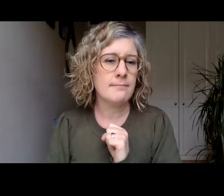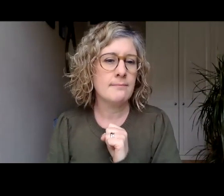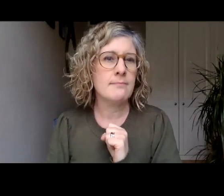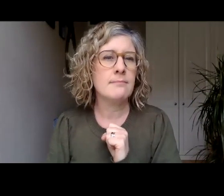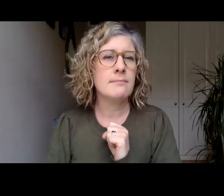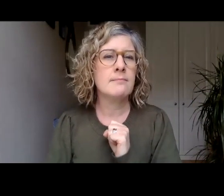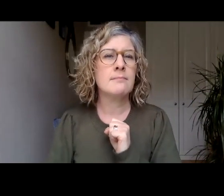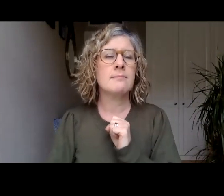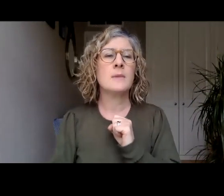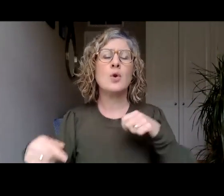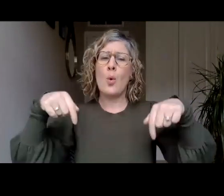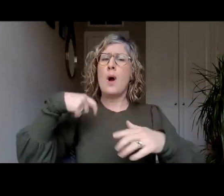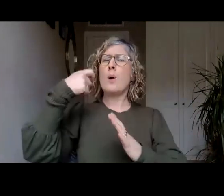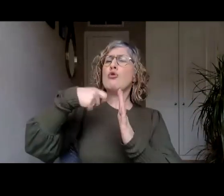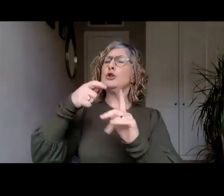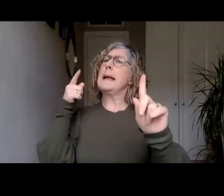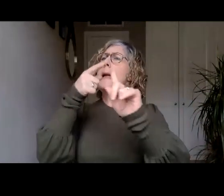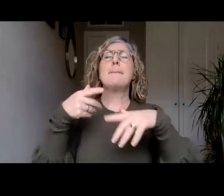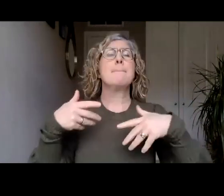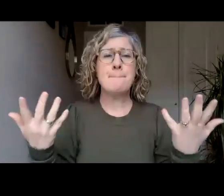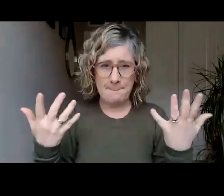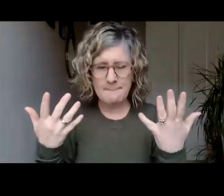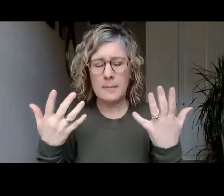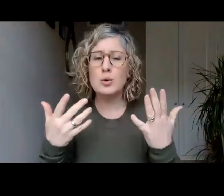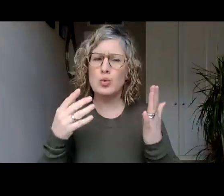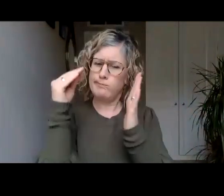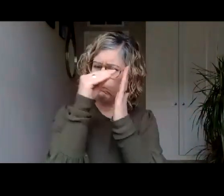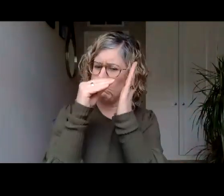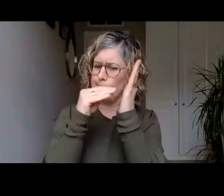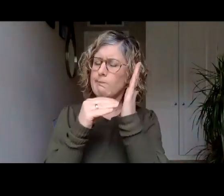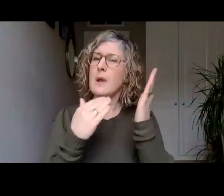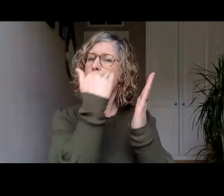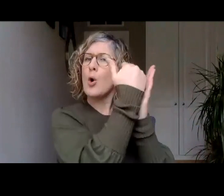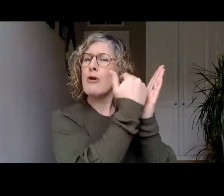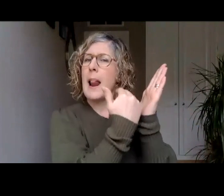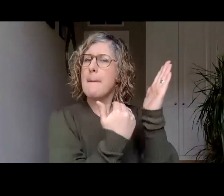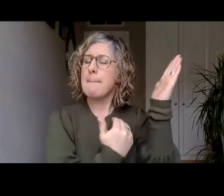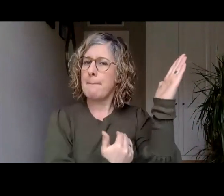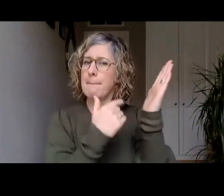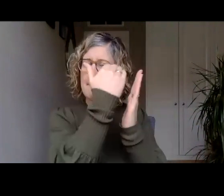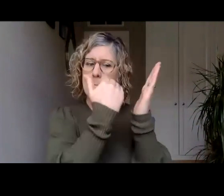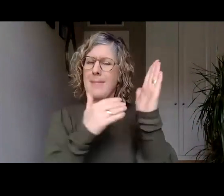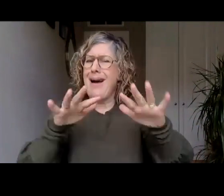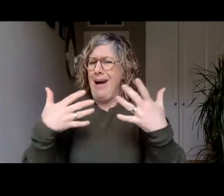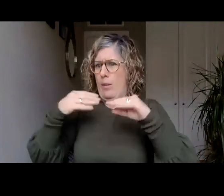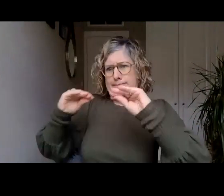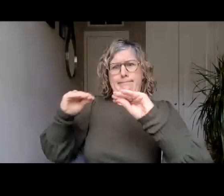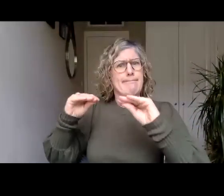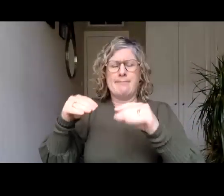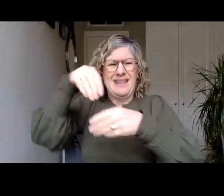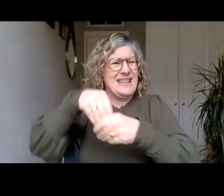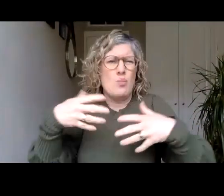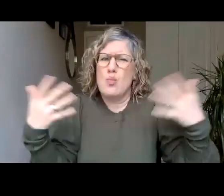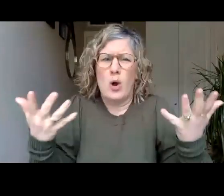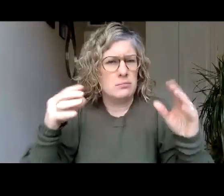dedicar fondos para la creación de un programa para intérpretes de lengua de signos y se hiciera realidad esta necesidad. Entonces, el